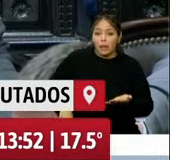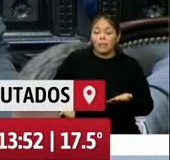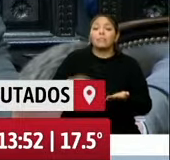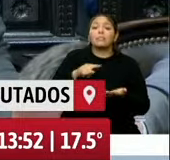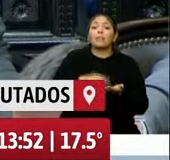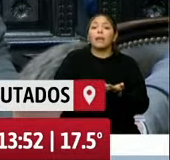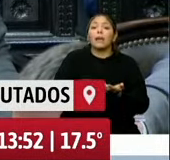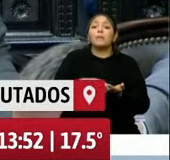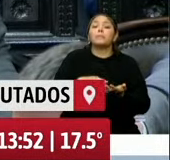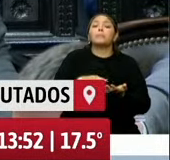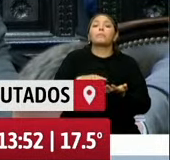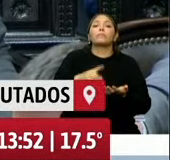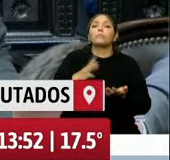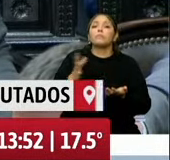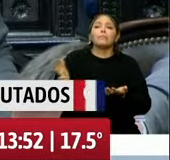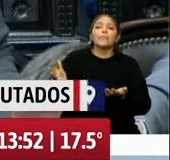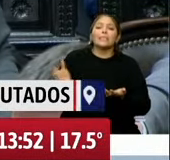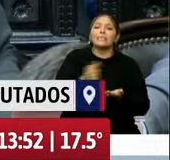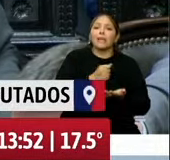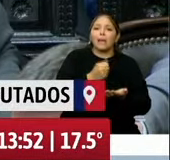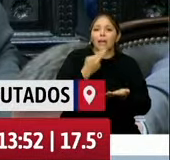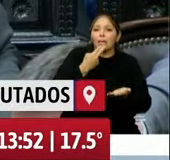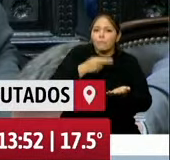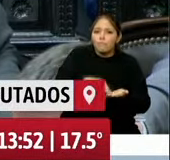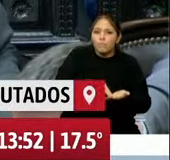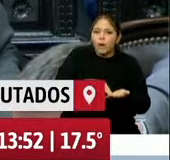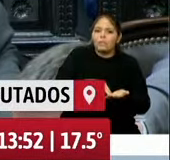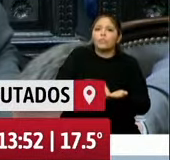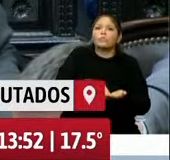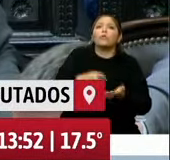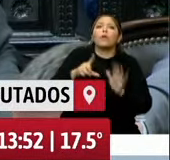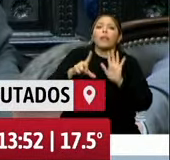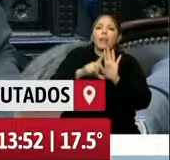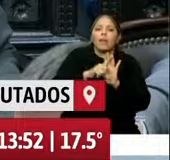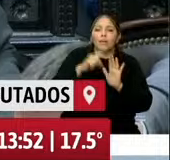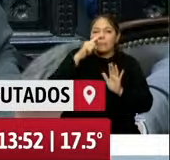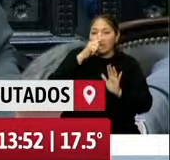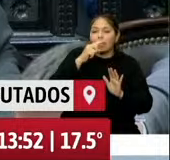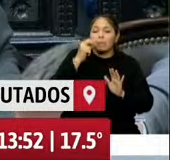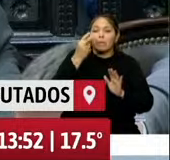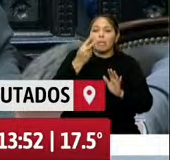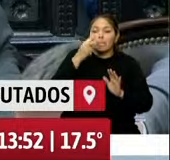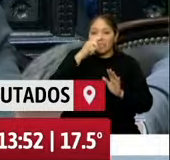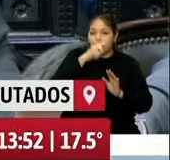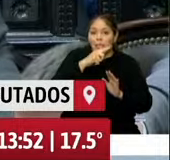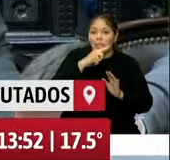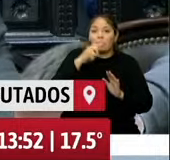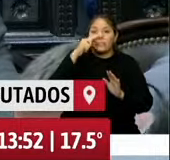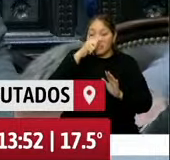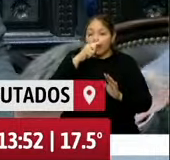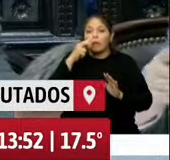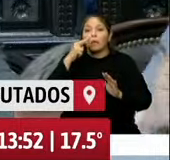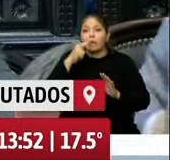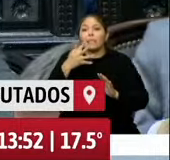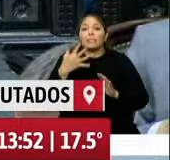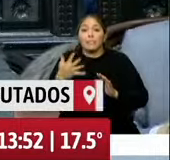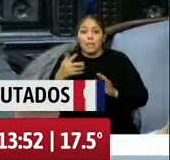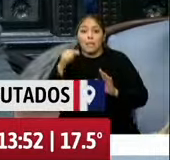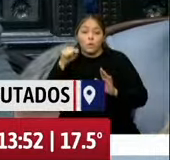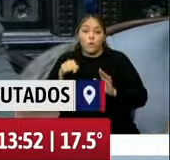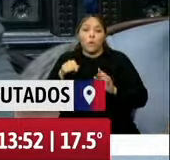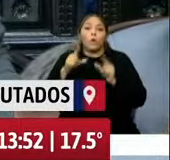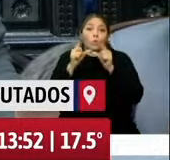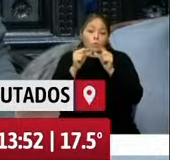está de vuelta la grieta a tu disposición y me parece que mi ley eh se tomó de de de ese de ese ofrecimiento de Cristina kisner en la